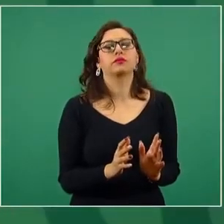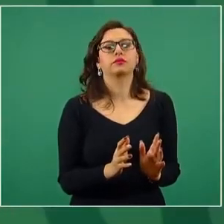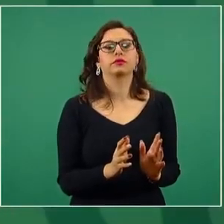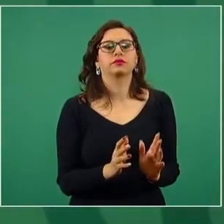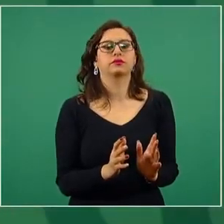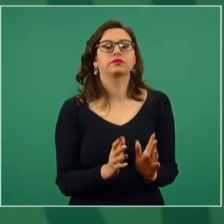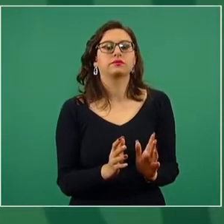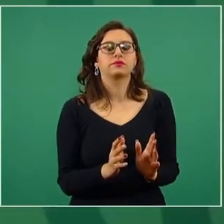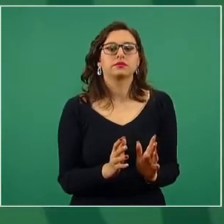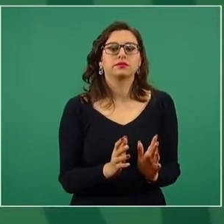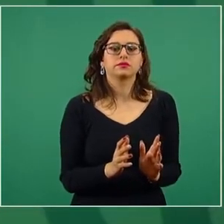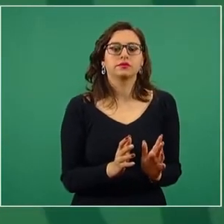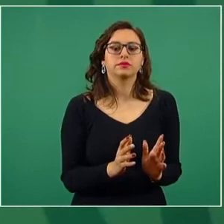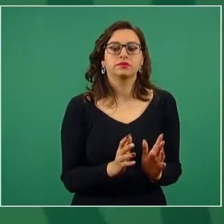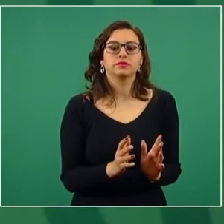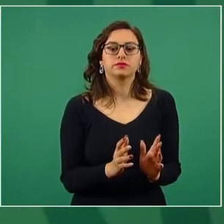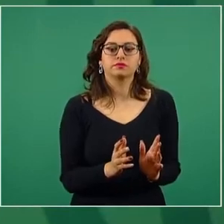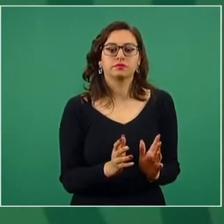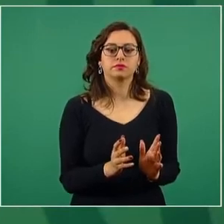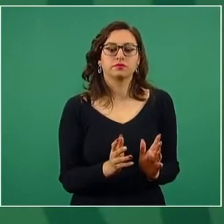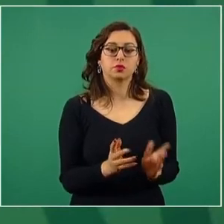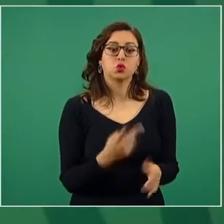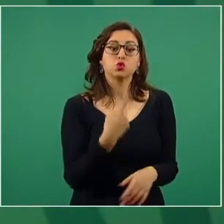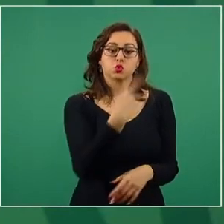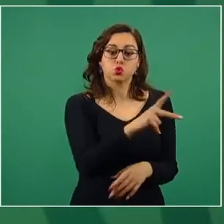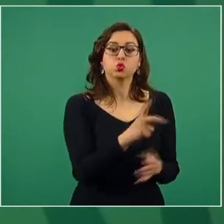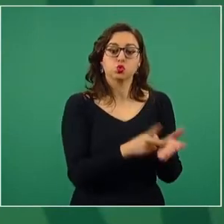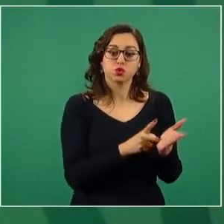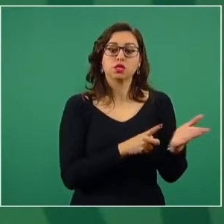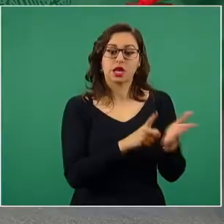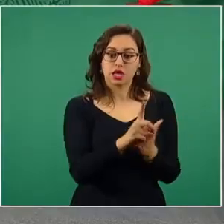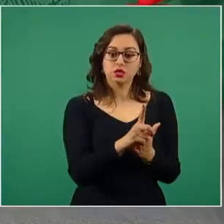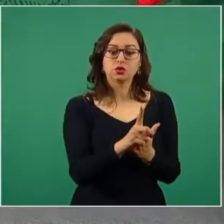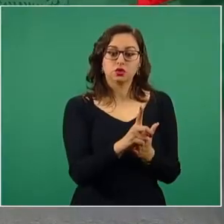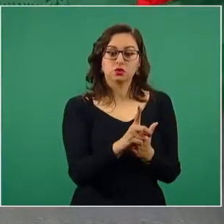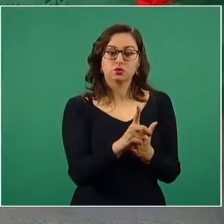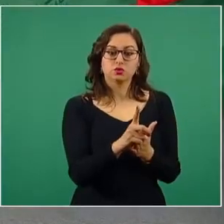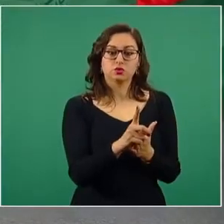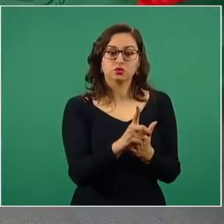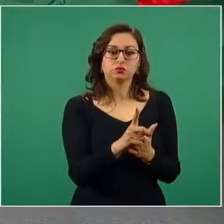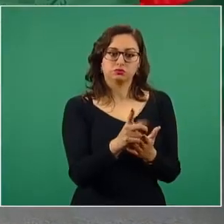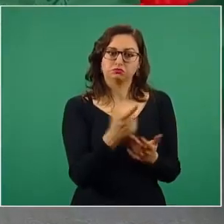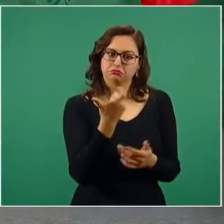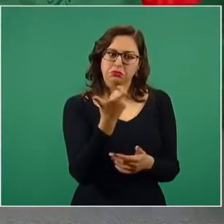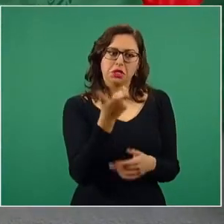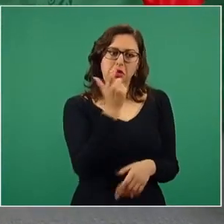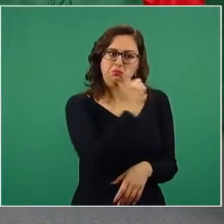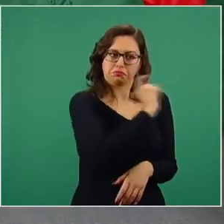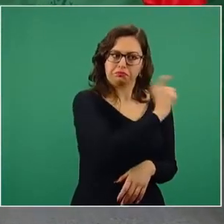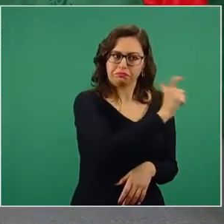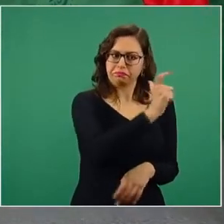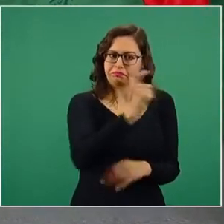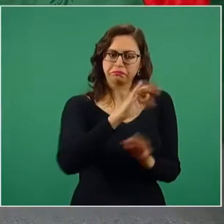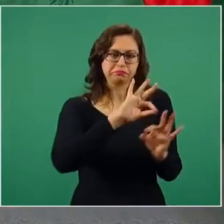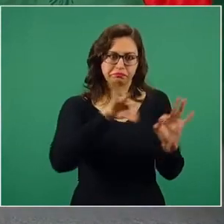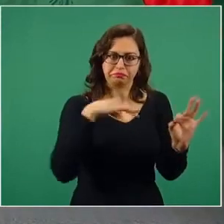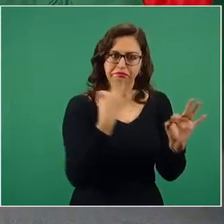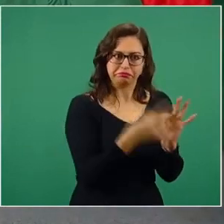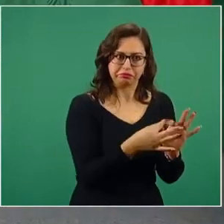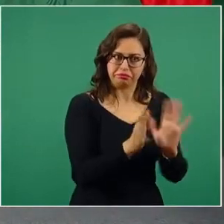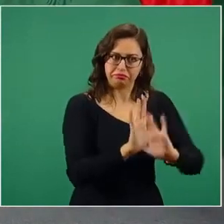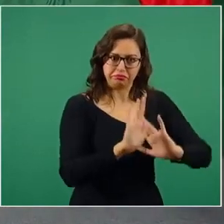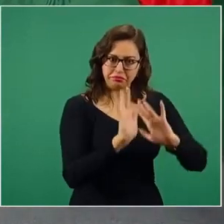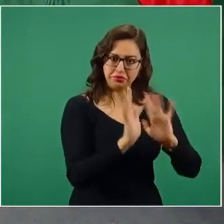ayudara con lo que por derecho les corresponde, las indemnizaciones.